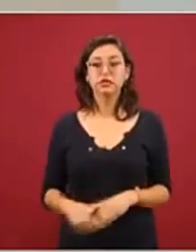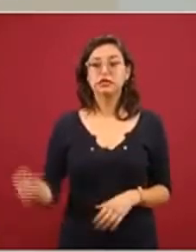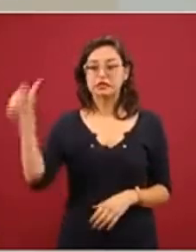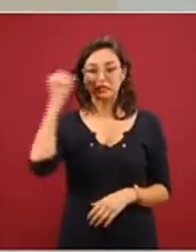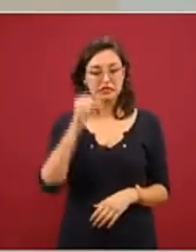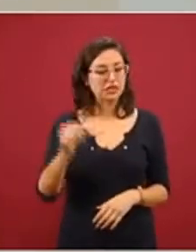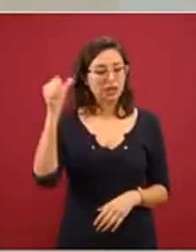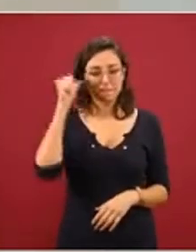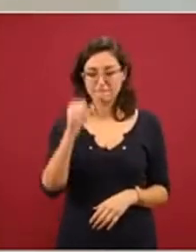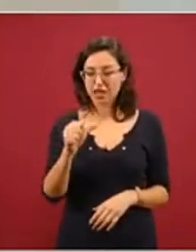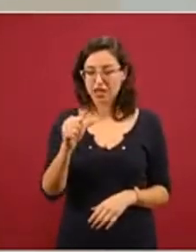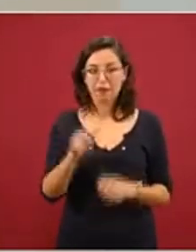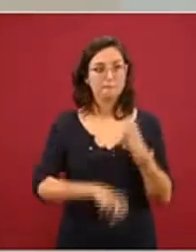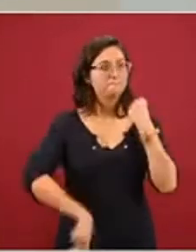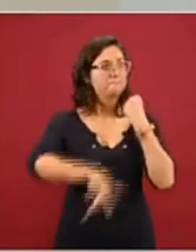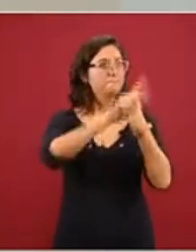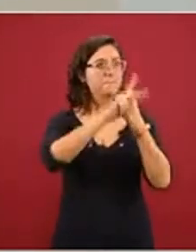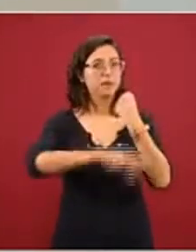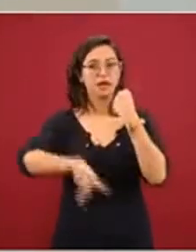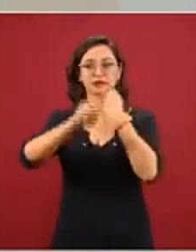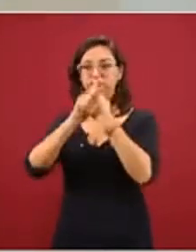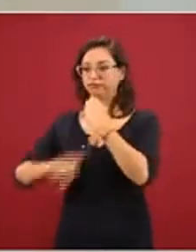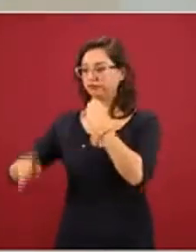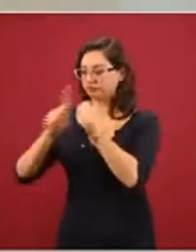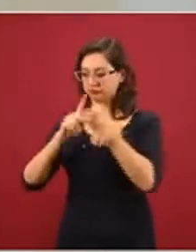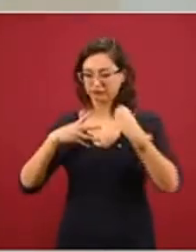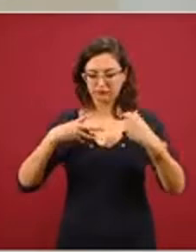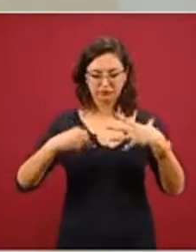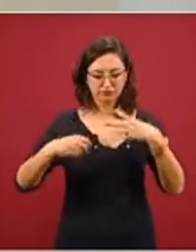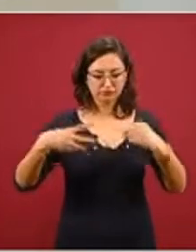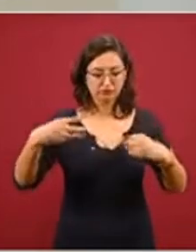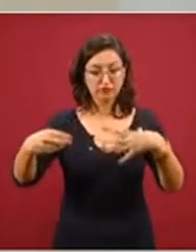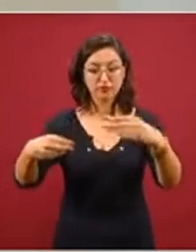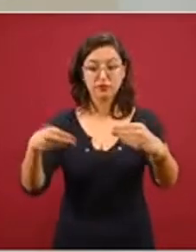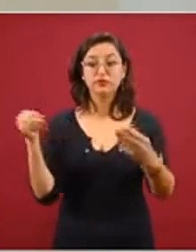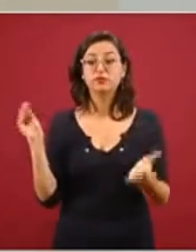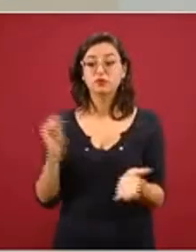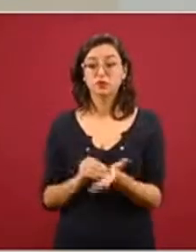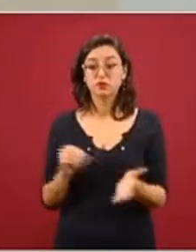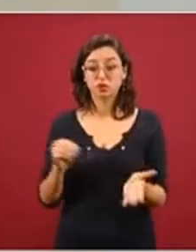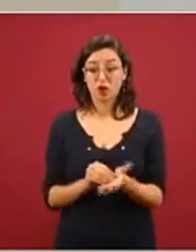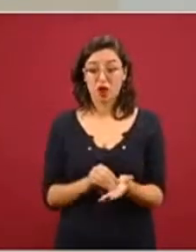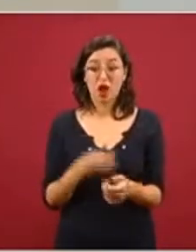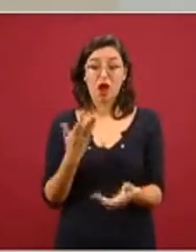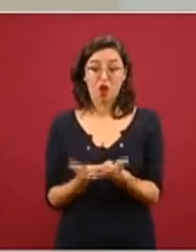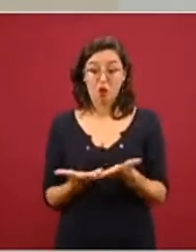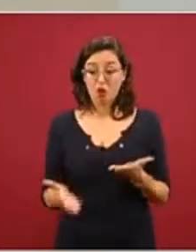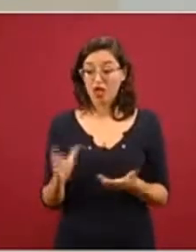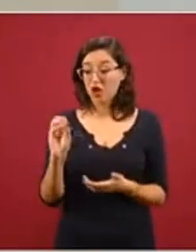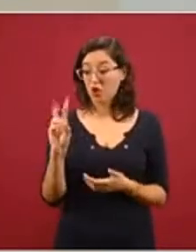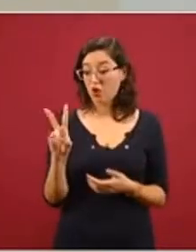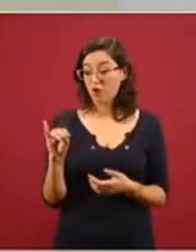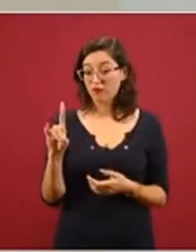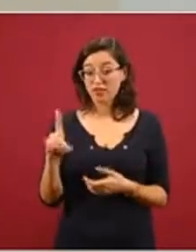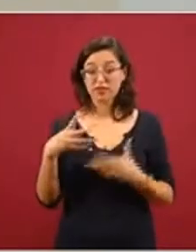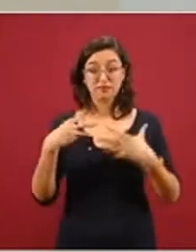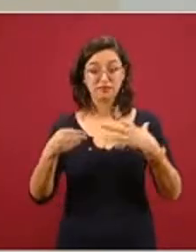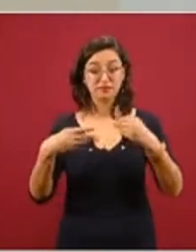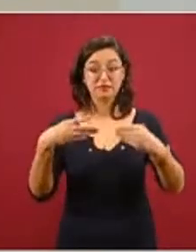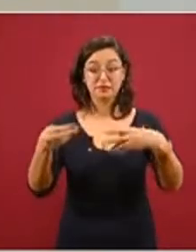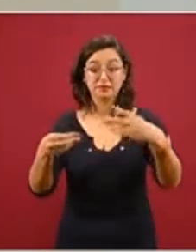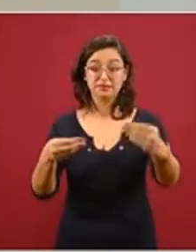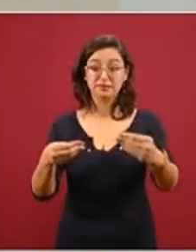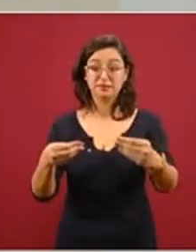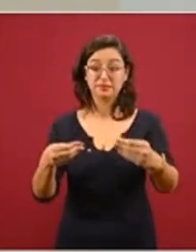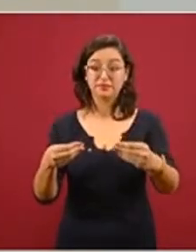los países, mientras tengamos una epidemia activa, la epidemia de COVID, vamos a tener el riesgo